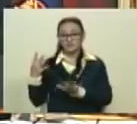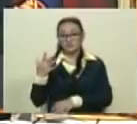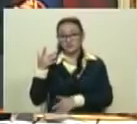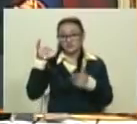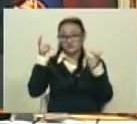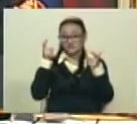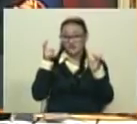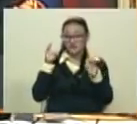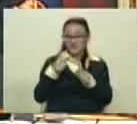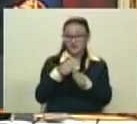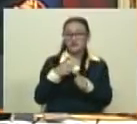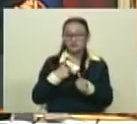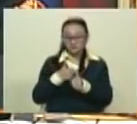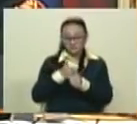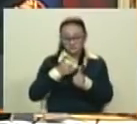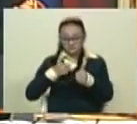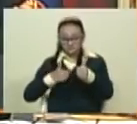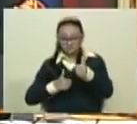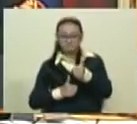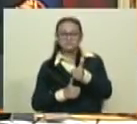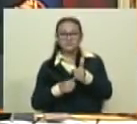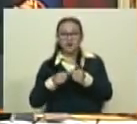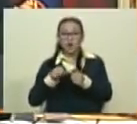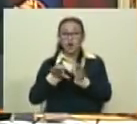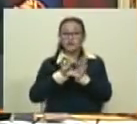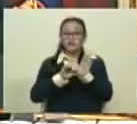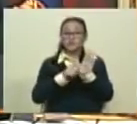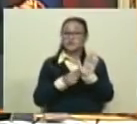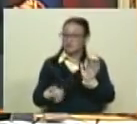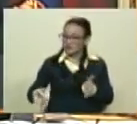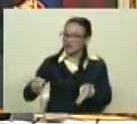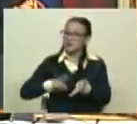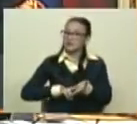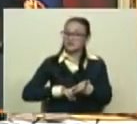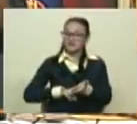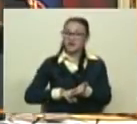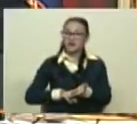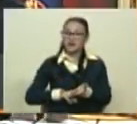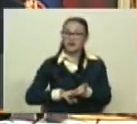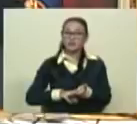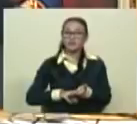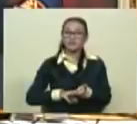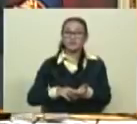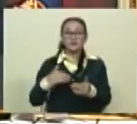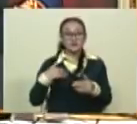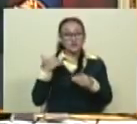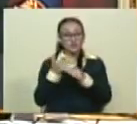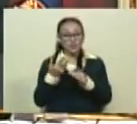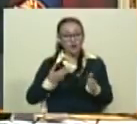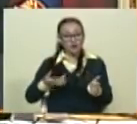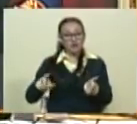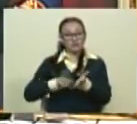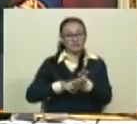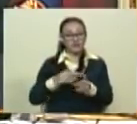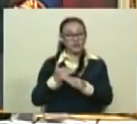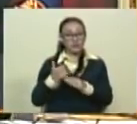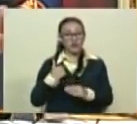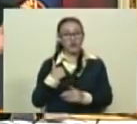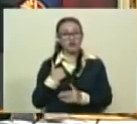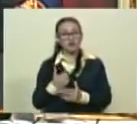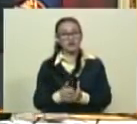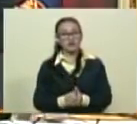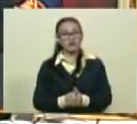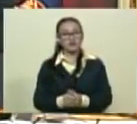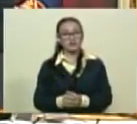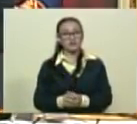se subordinó al comandante Chávez a la constituyente y fue ratificado por decreto, como fui ratificado por decreto.